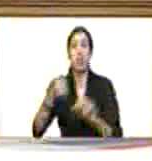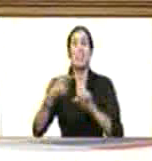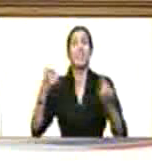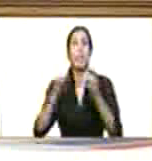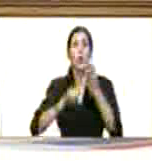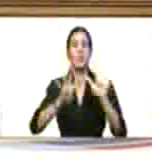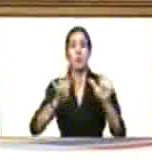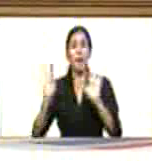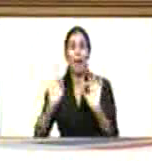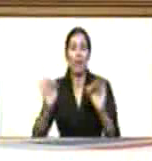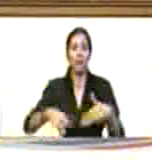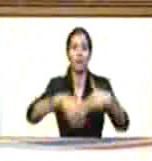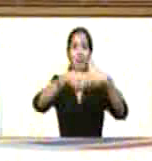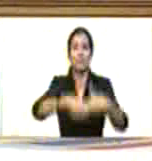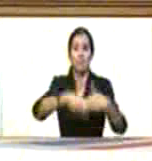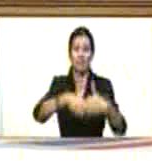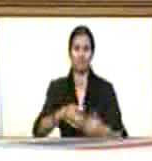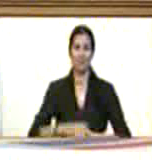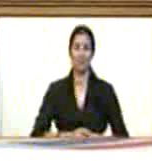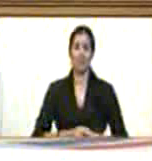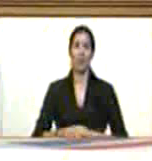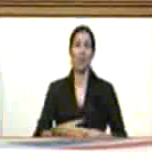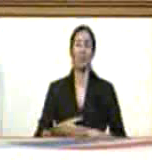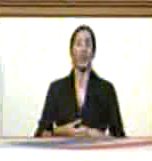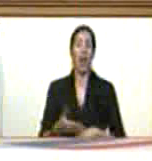porque ya lo había invitado yo